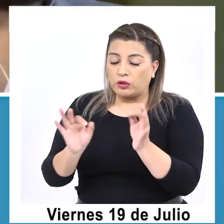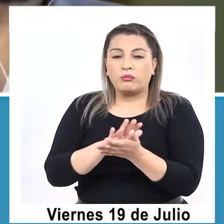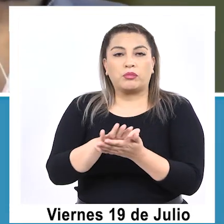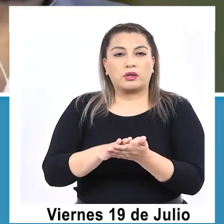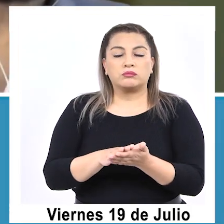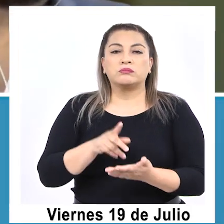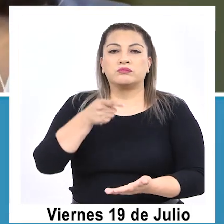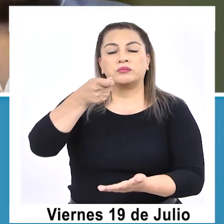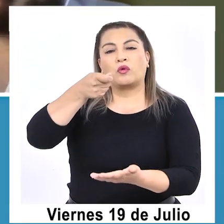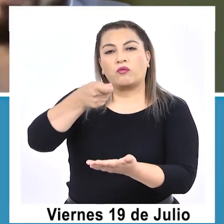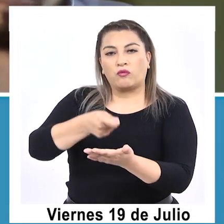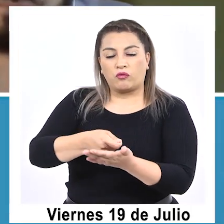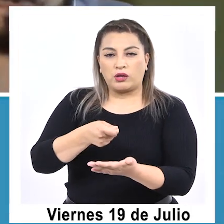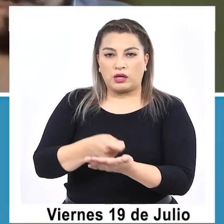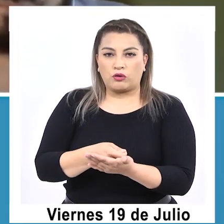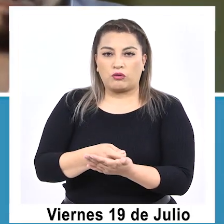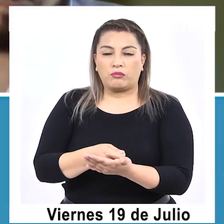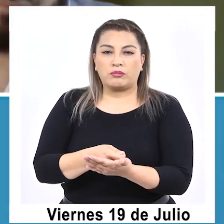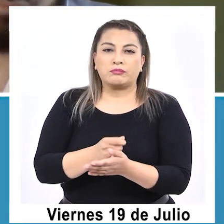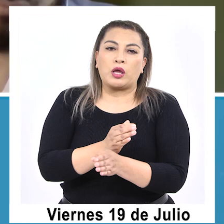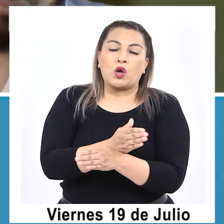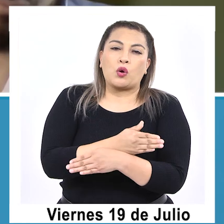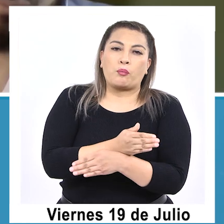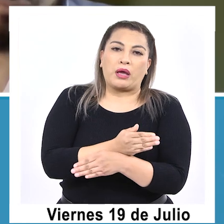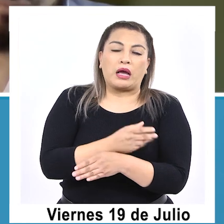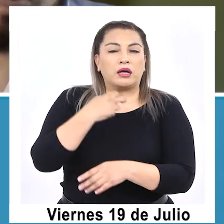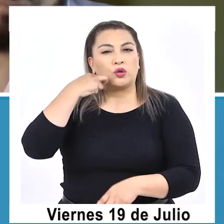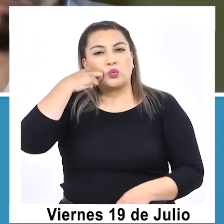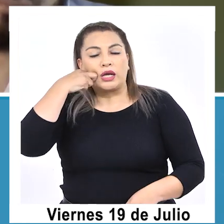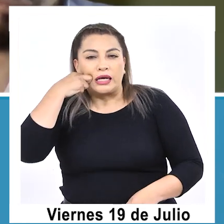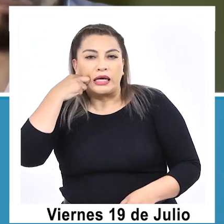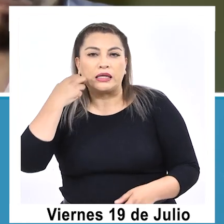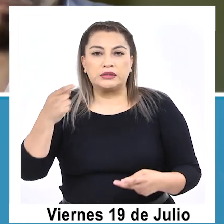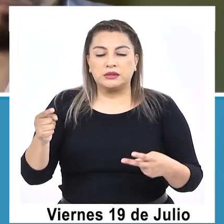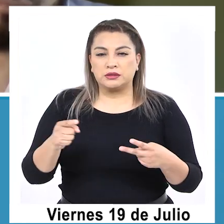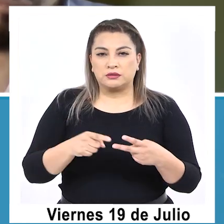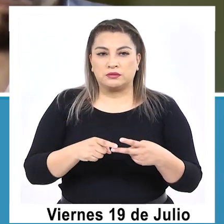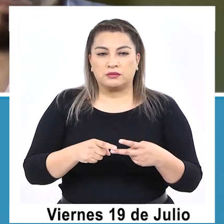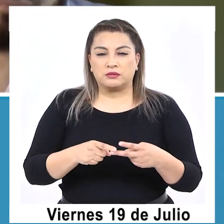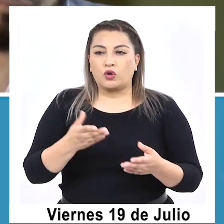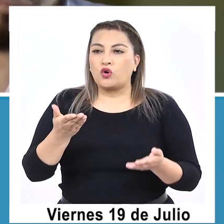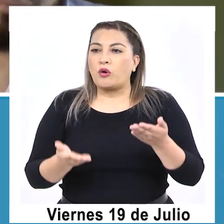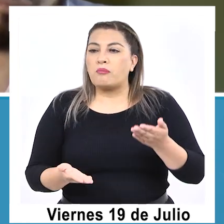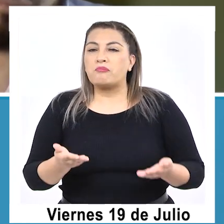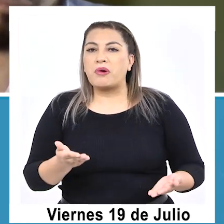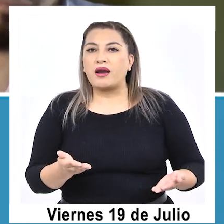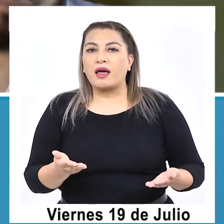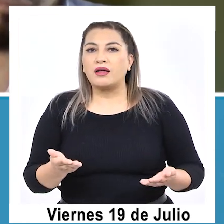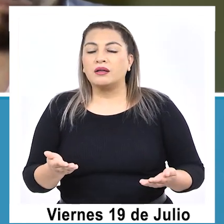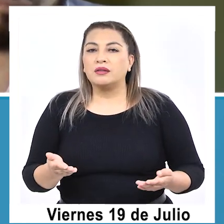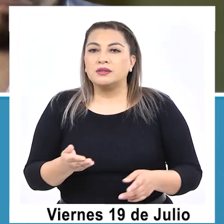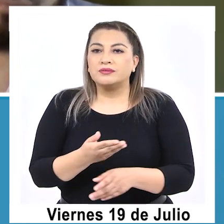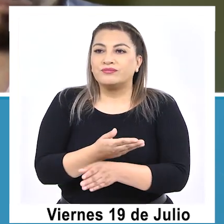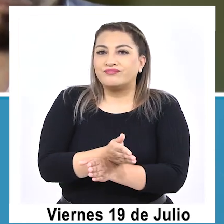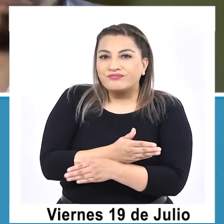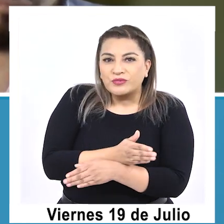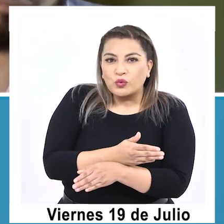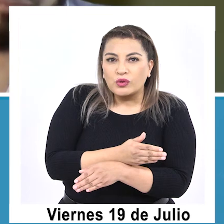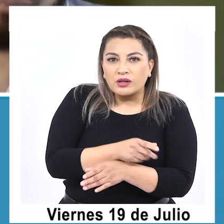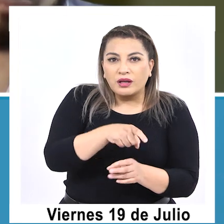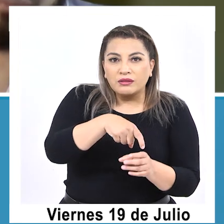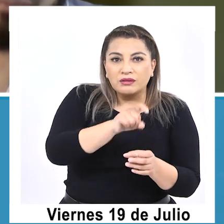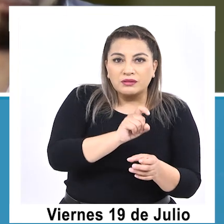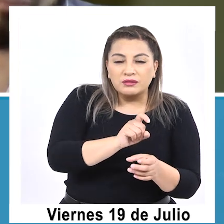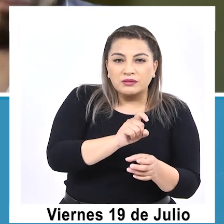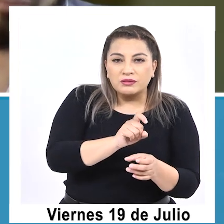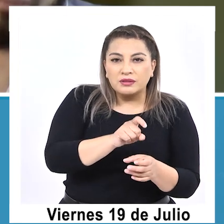yo voy a comprar un producto procesado, una carne procesada versus un pescado enlatado, voy a privilegiar el pescado